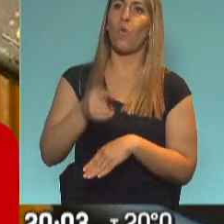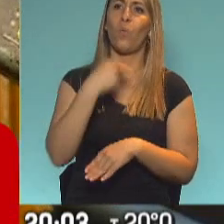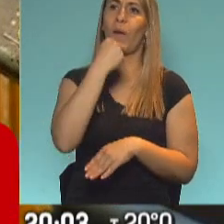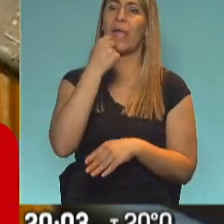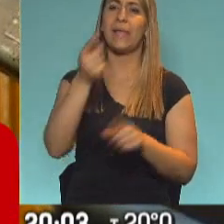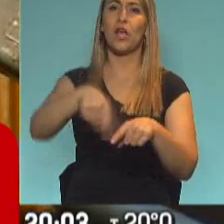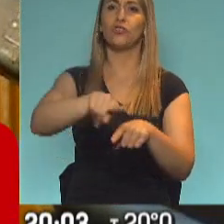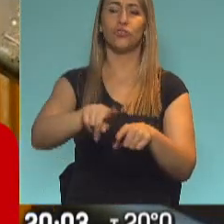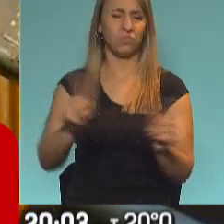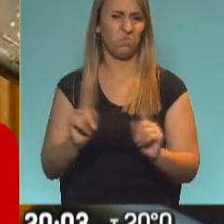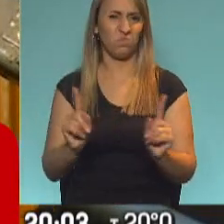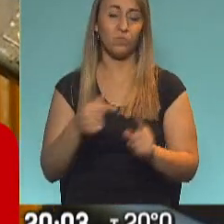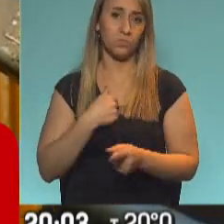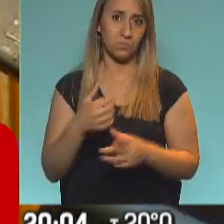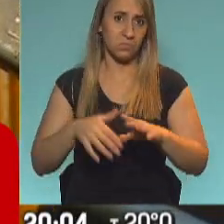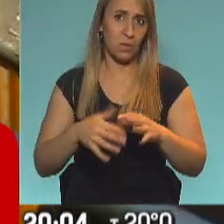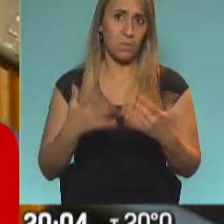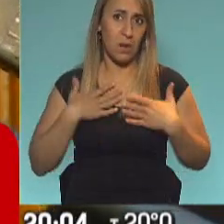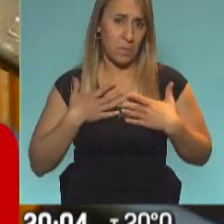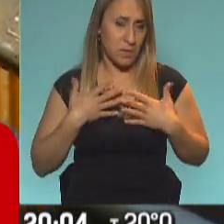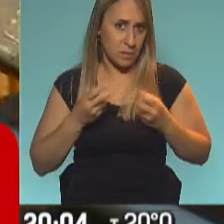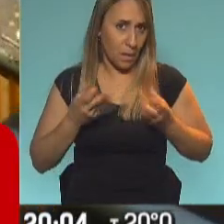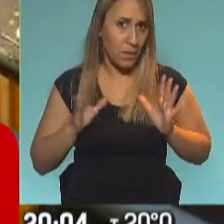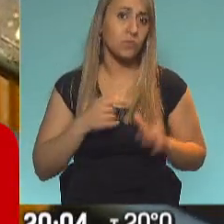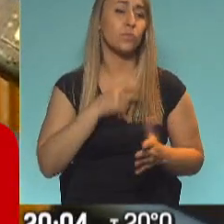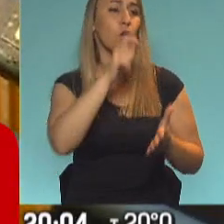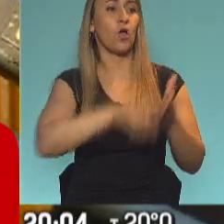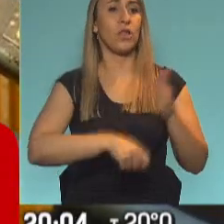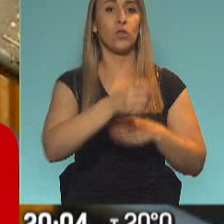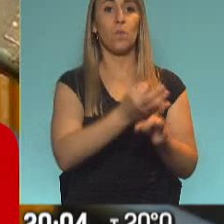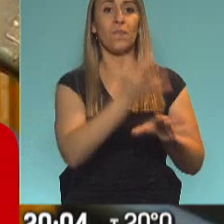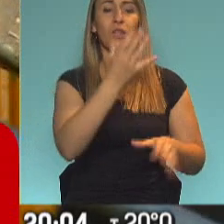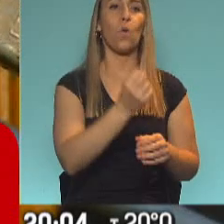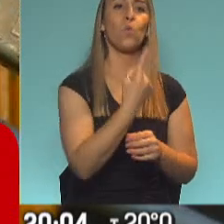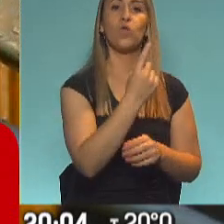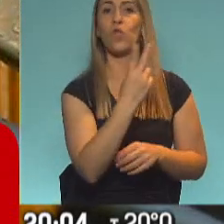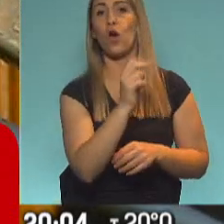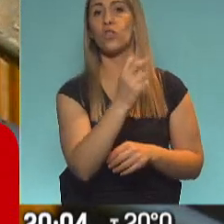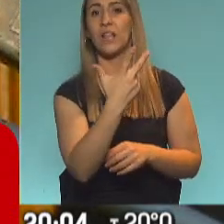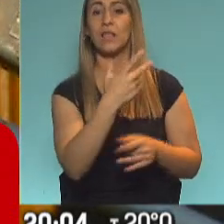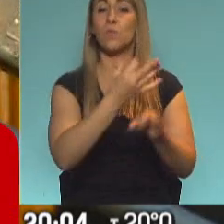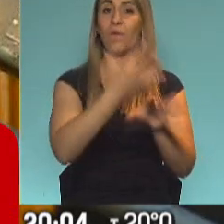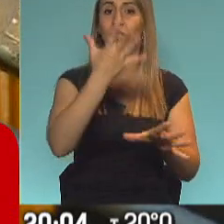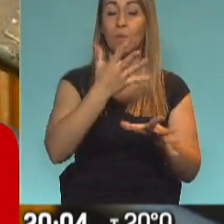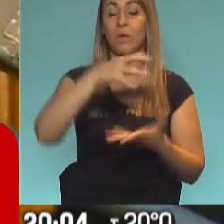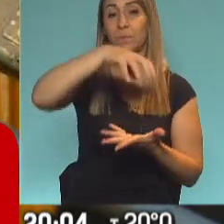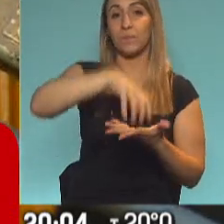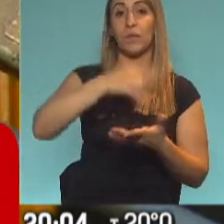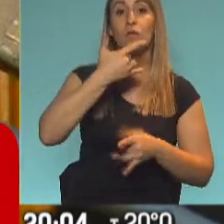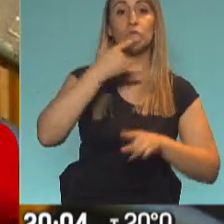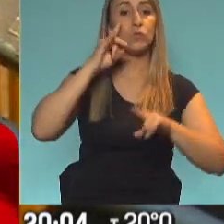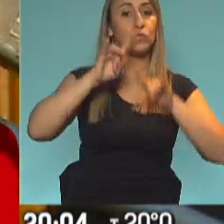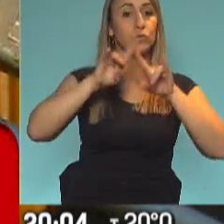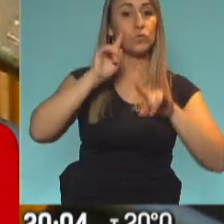que cuando uno contrata a un profesional, uno, dos o tres, porque acá estaba la prestadora Swiss Medical, que era la que garantizaba